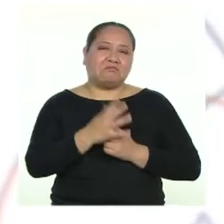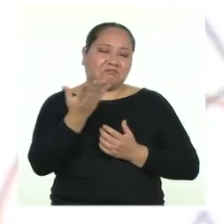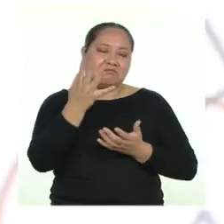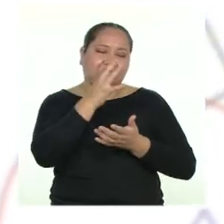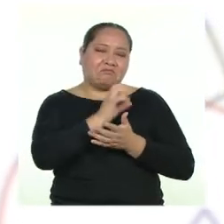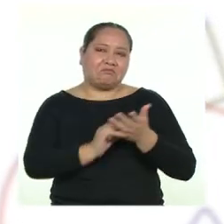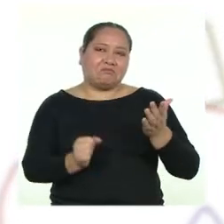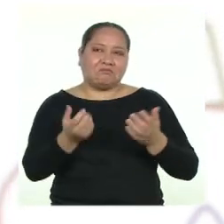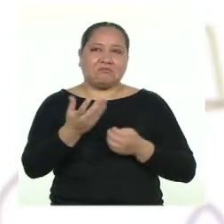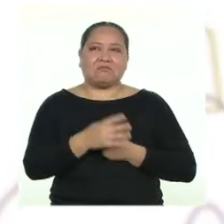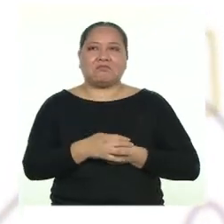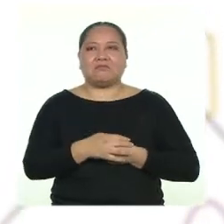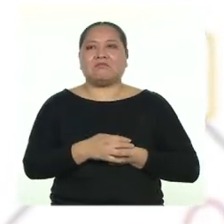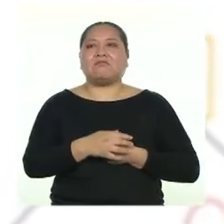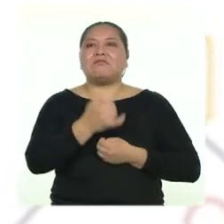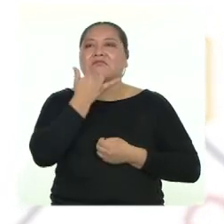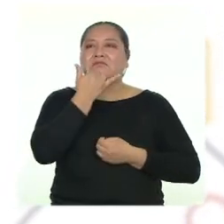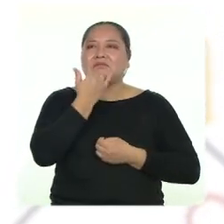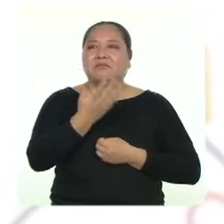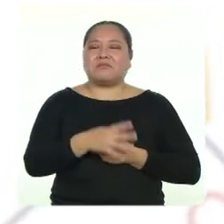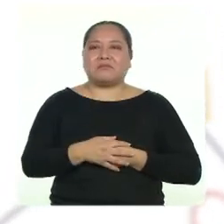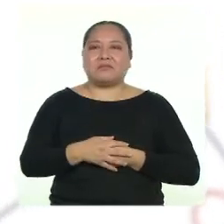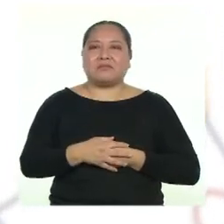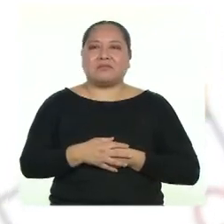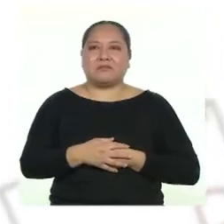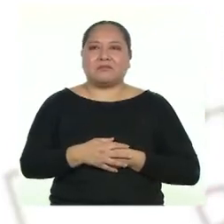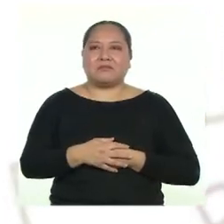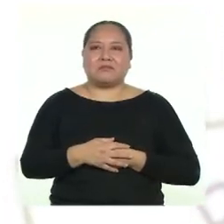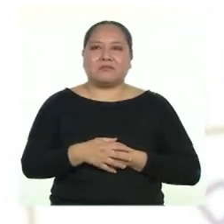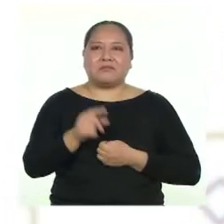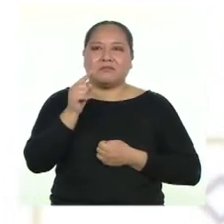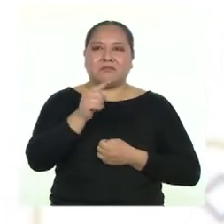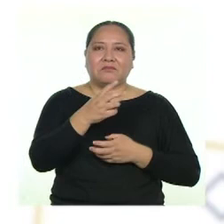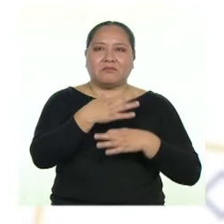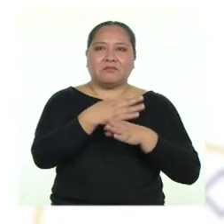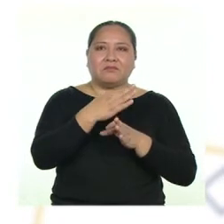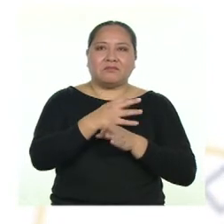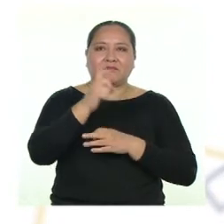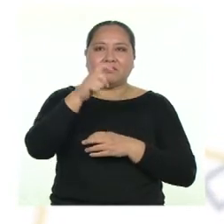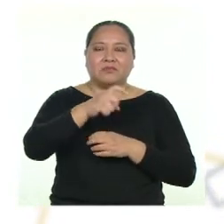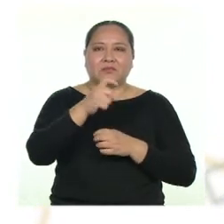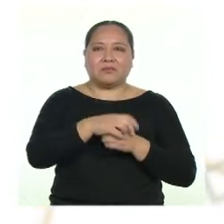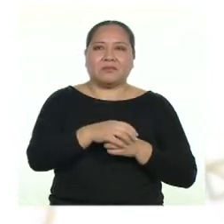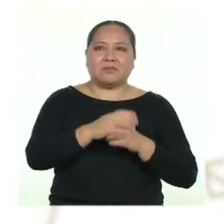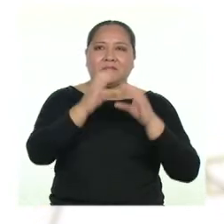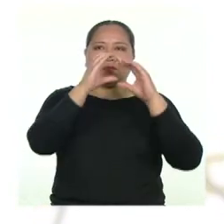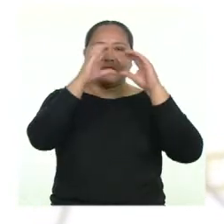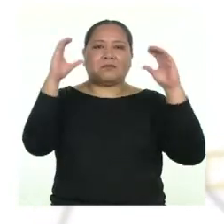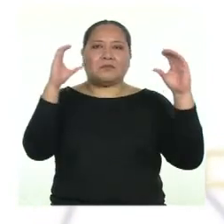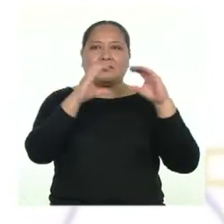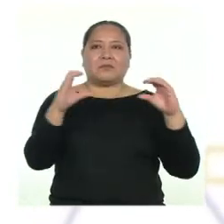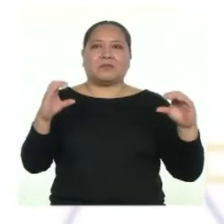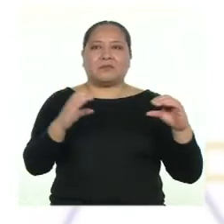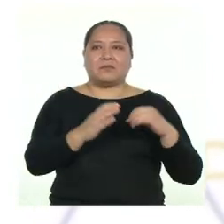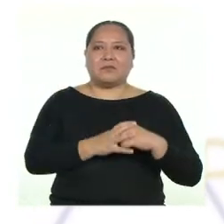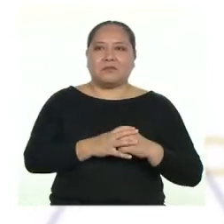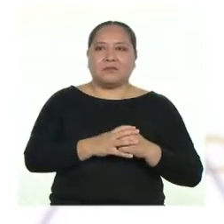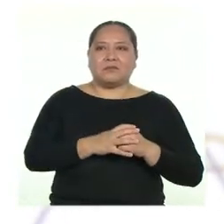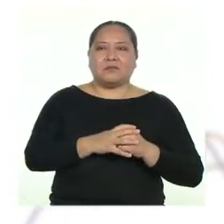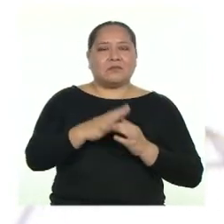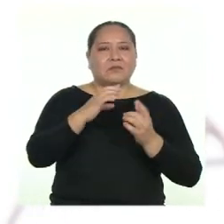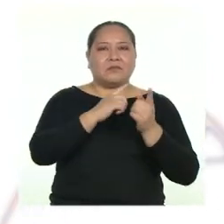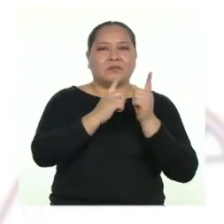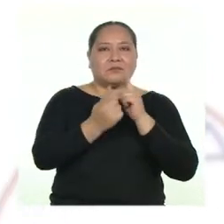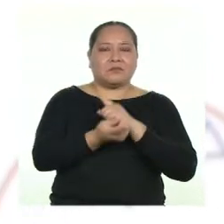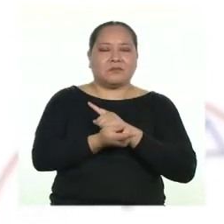así. A ver qué nos sale. En este caso, debemos tener coeficientes opuestos para y.